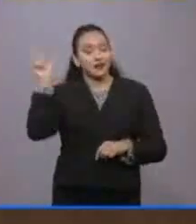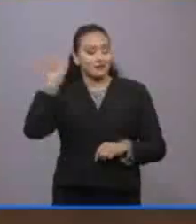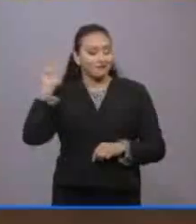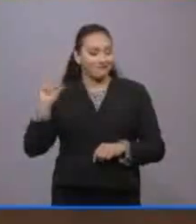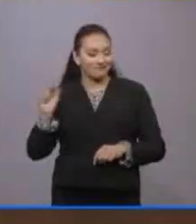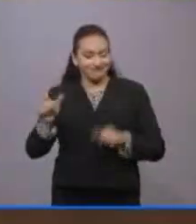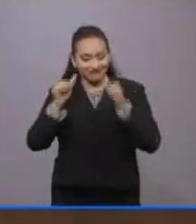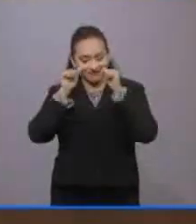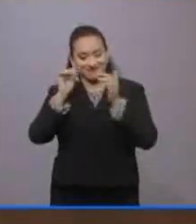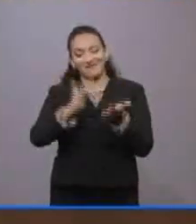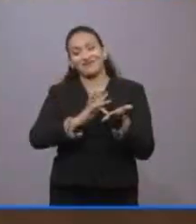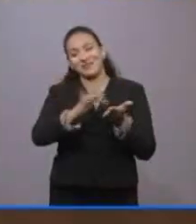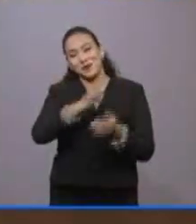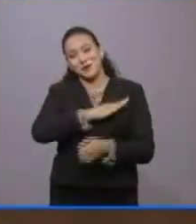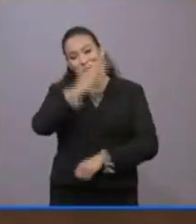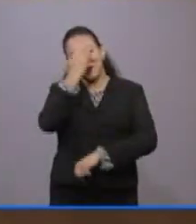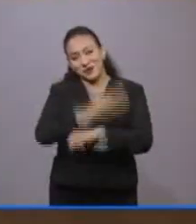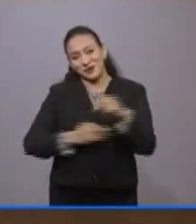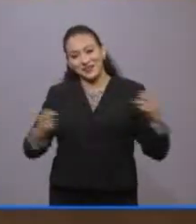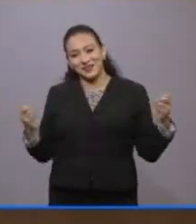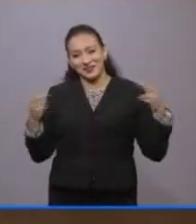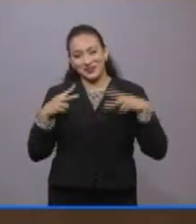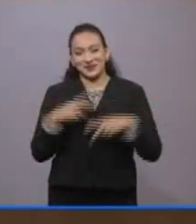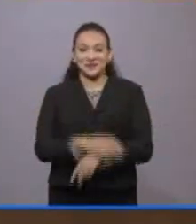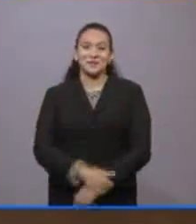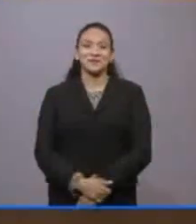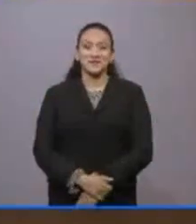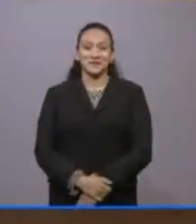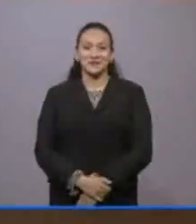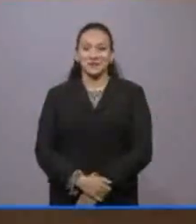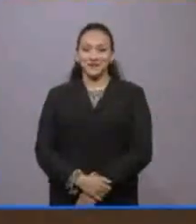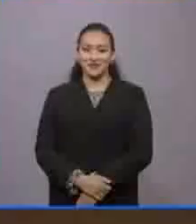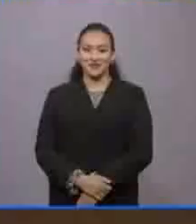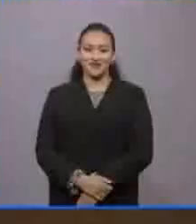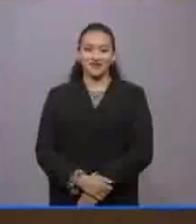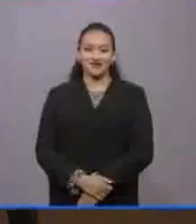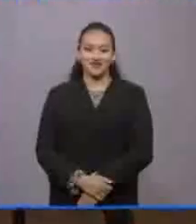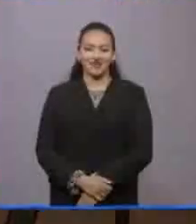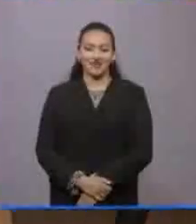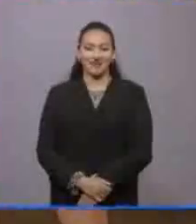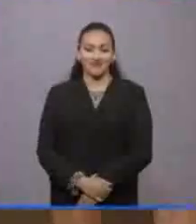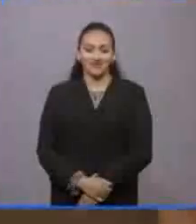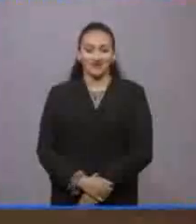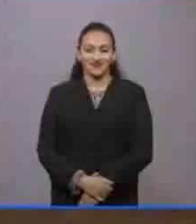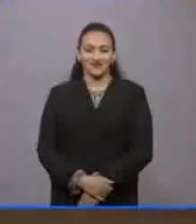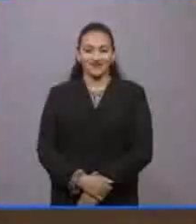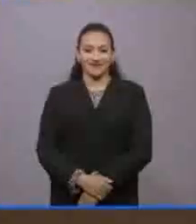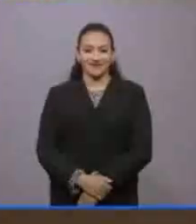Cabrera y le deseo que disfrute su tarde. Hasta pronto.